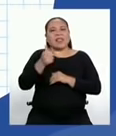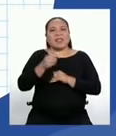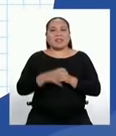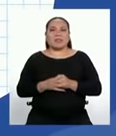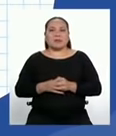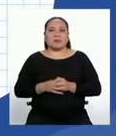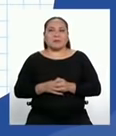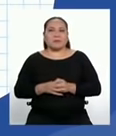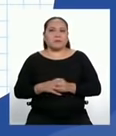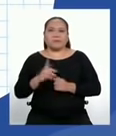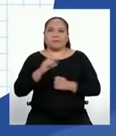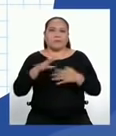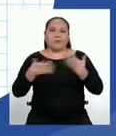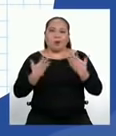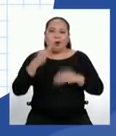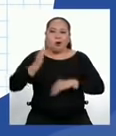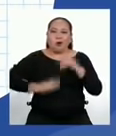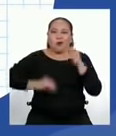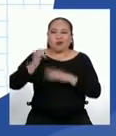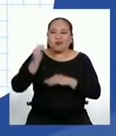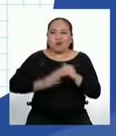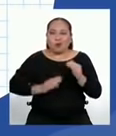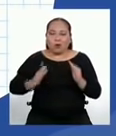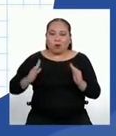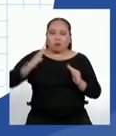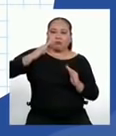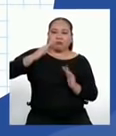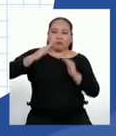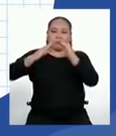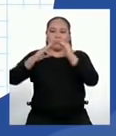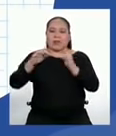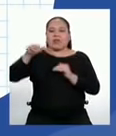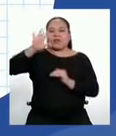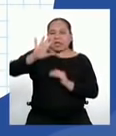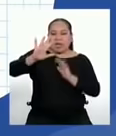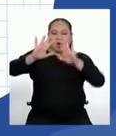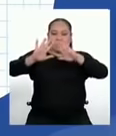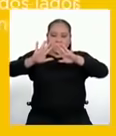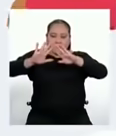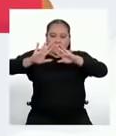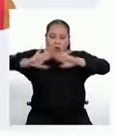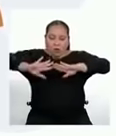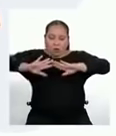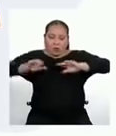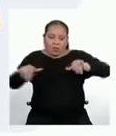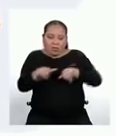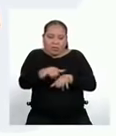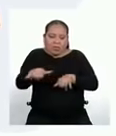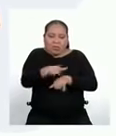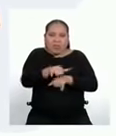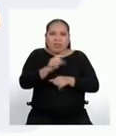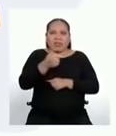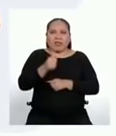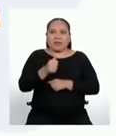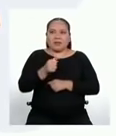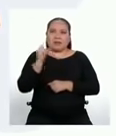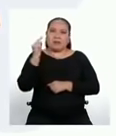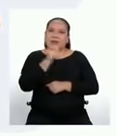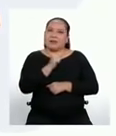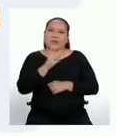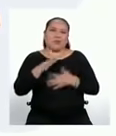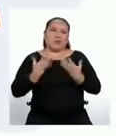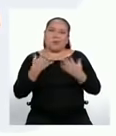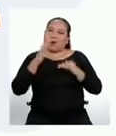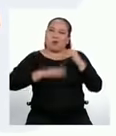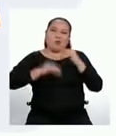tanto, no se puede construir un triángulo con las longitudes de esos 3 segmentos. Entonces concluimos que el triángulo no